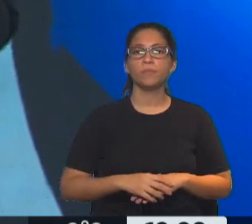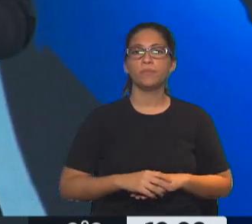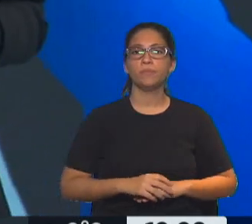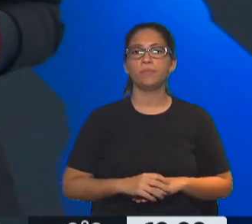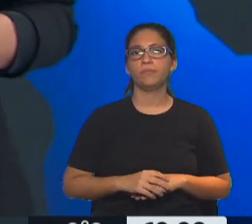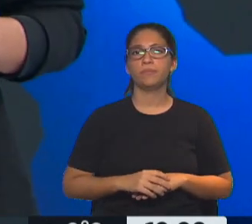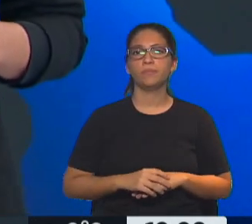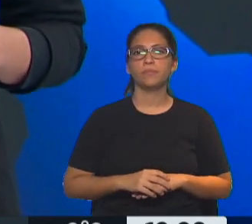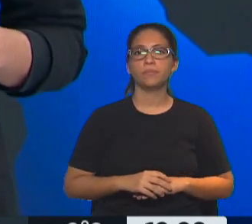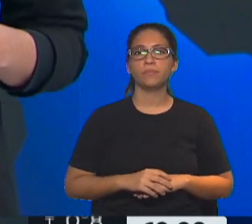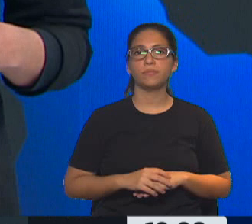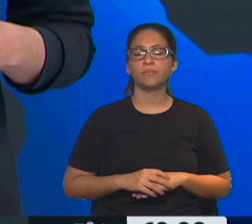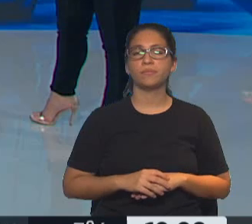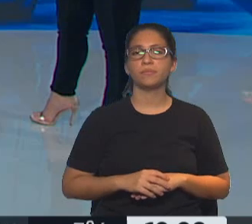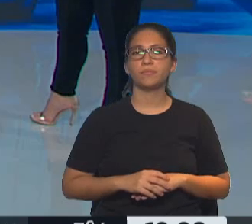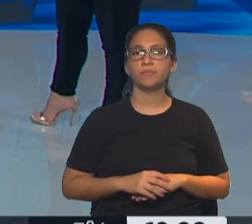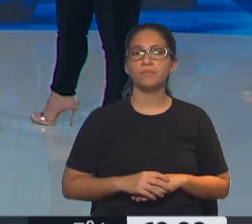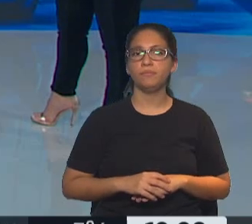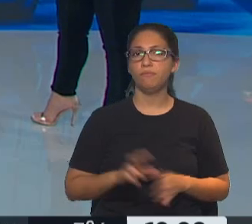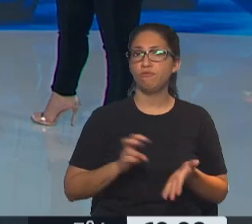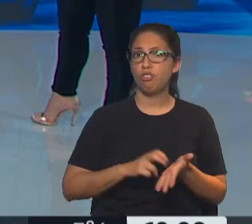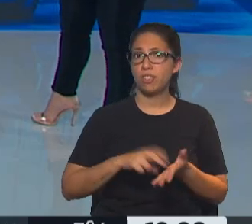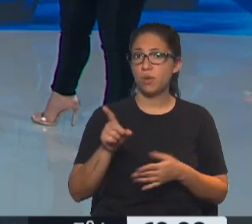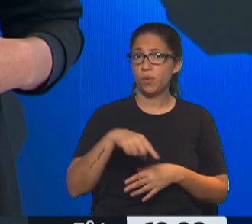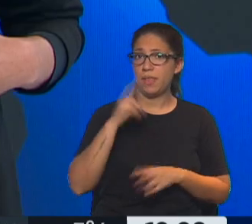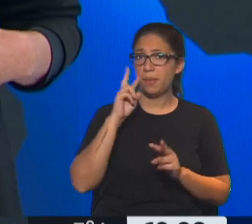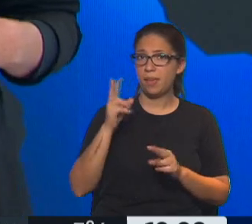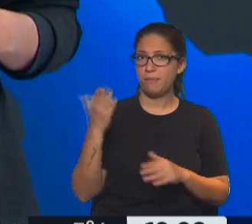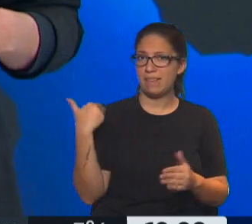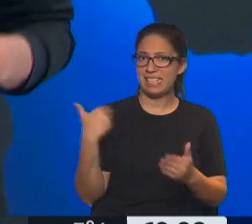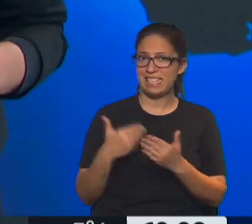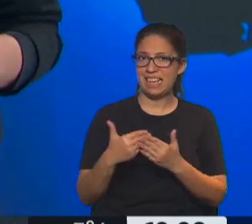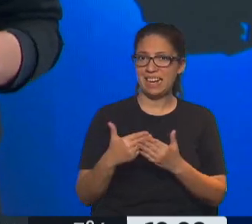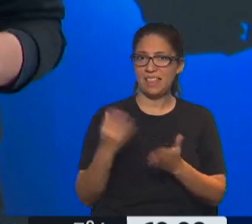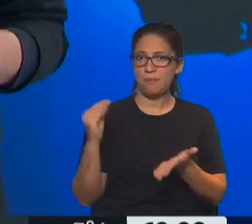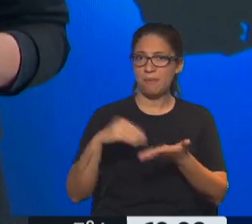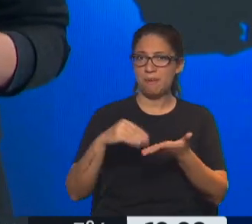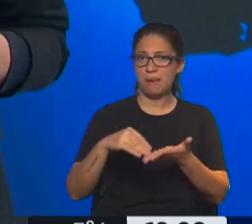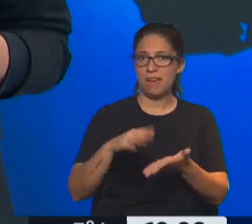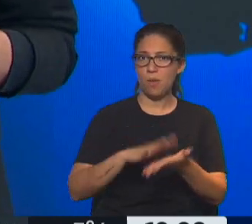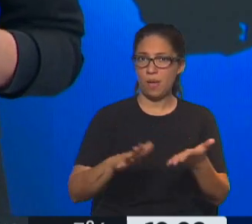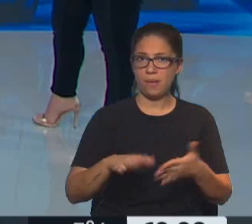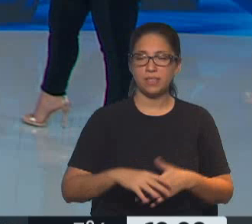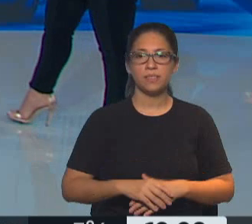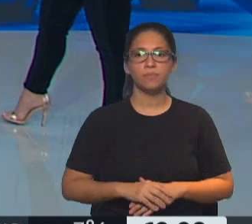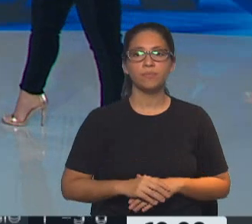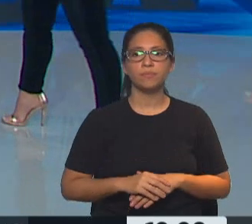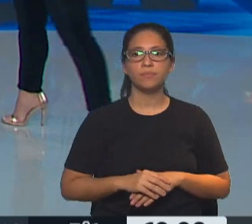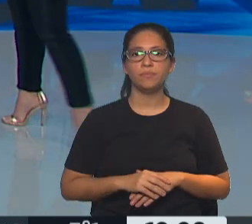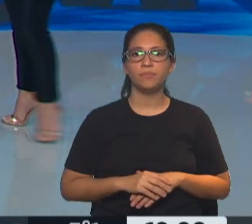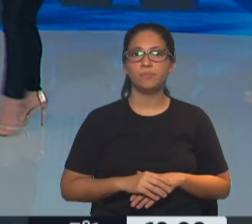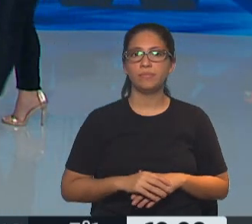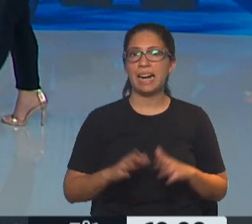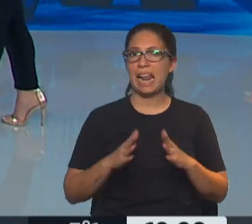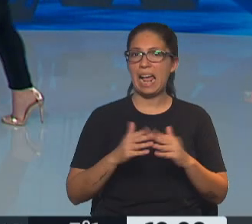con incluso fecha más tardía, porque las noticias que vieron son más actuales, con lo cual había que agregarle las noticias que vieron recién. Menciono